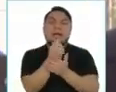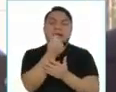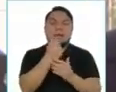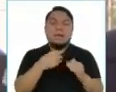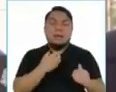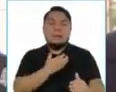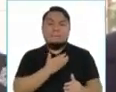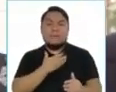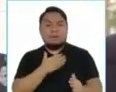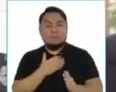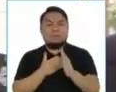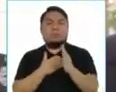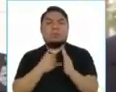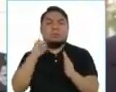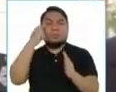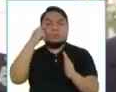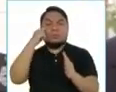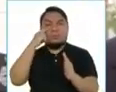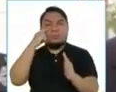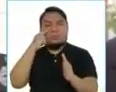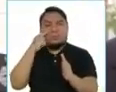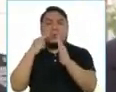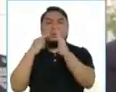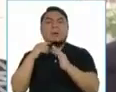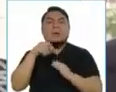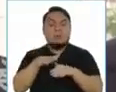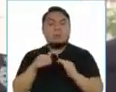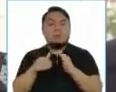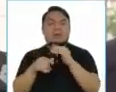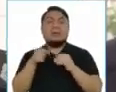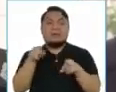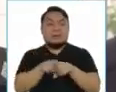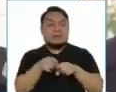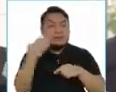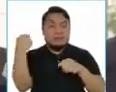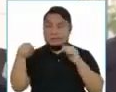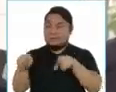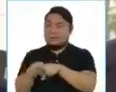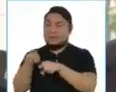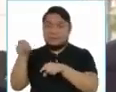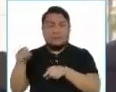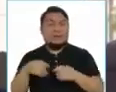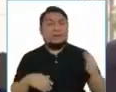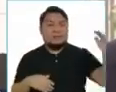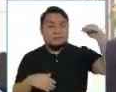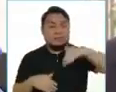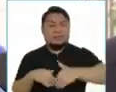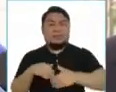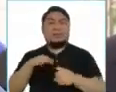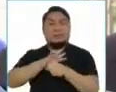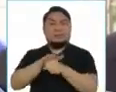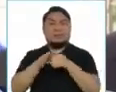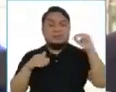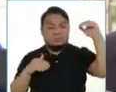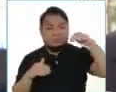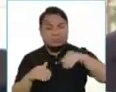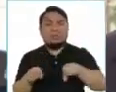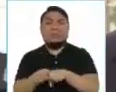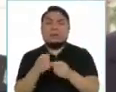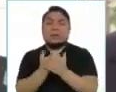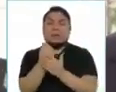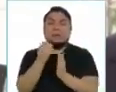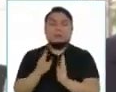Mayo mejoró, julio y está subiendo. Así como está cayendo la pandemia, está subiendo la